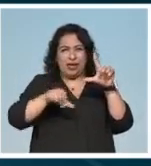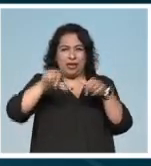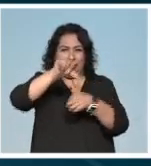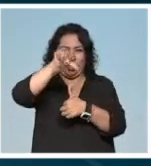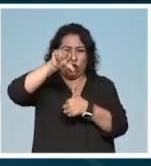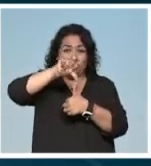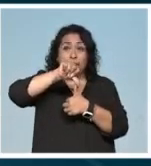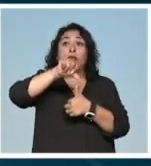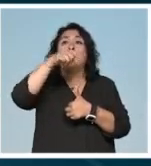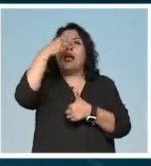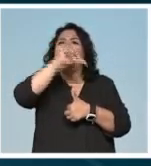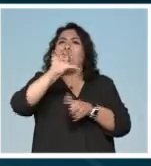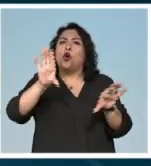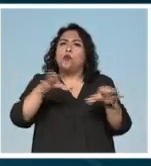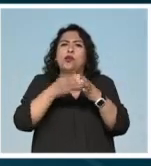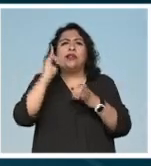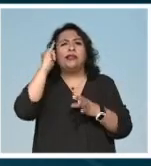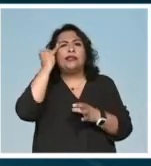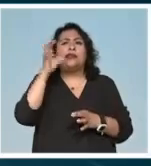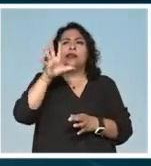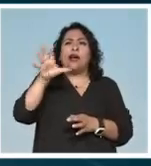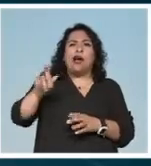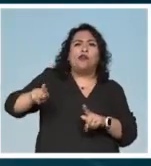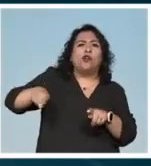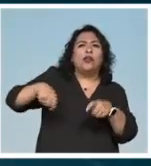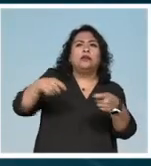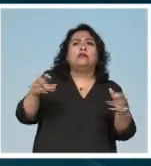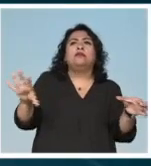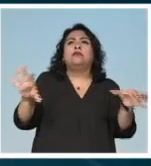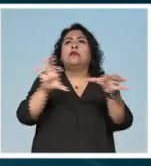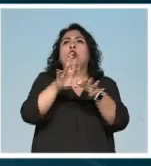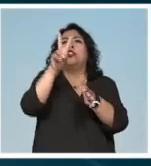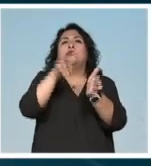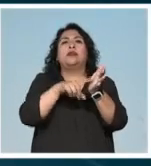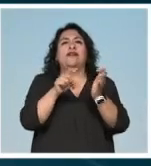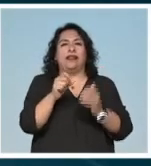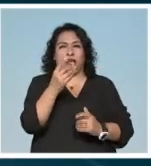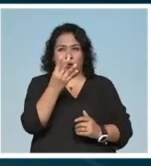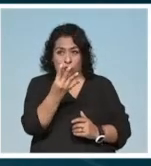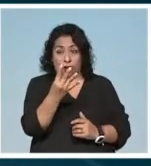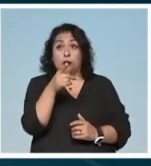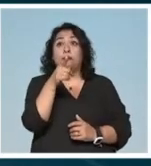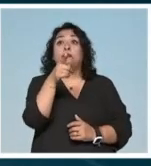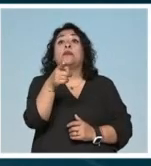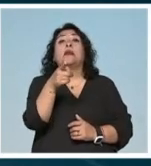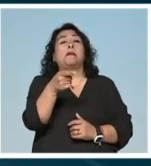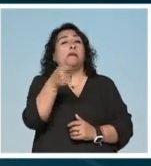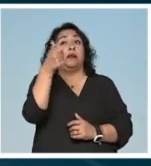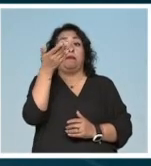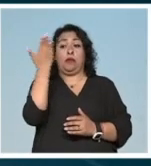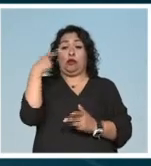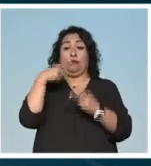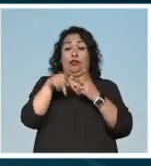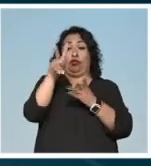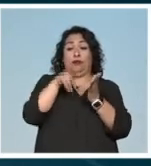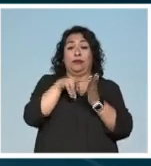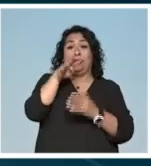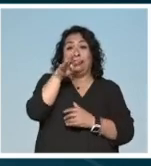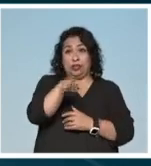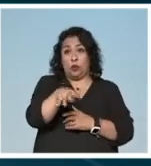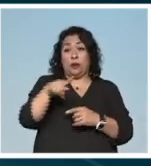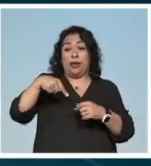Centroamérica para comunidades indígenas y afrodescendientes correspondiente a 2024. Lanzado por primera vez en 2019,